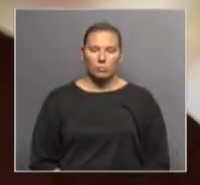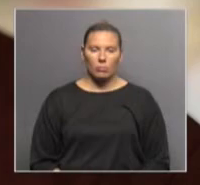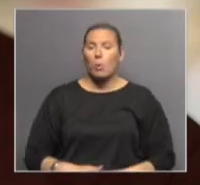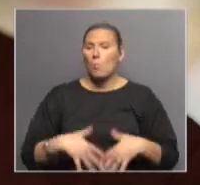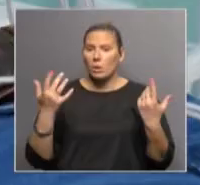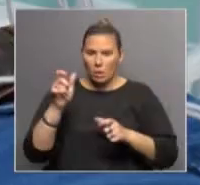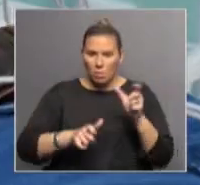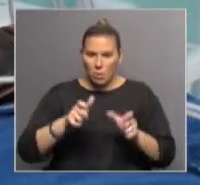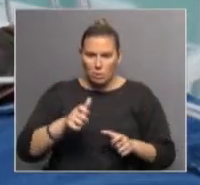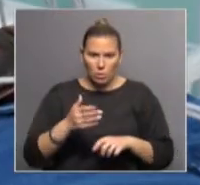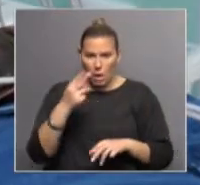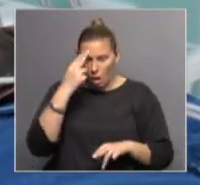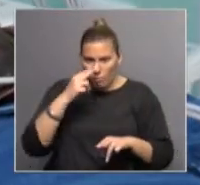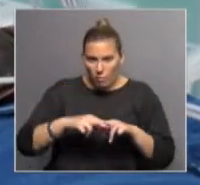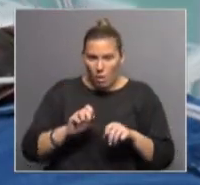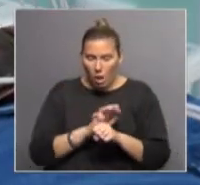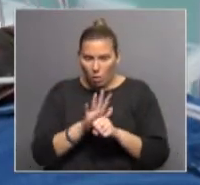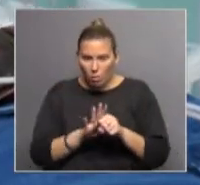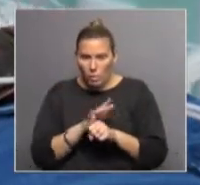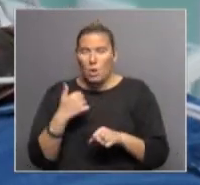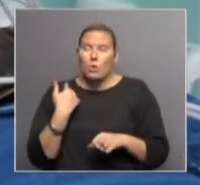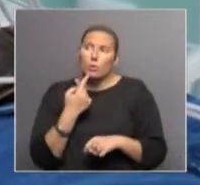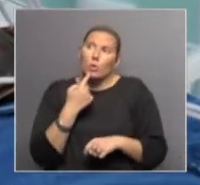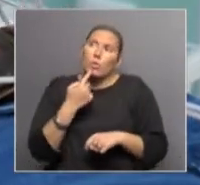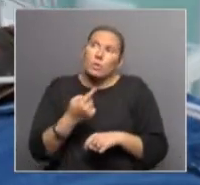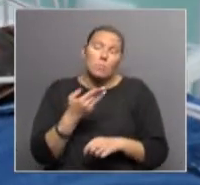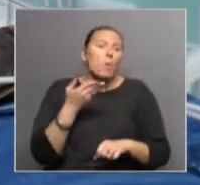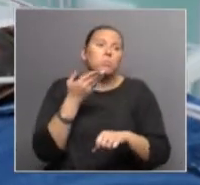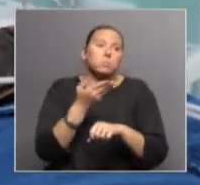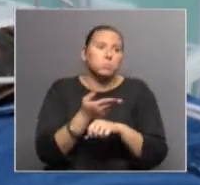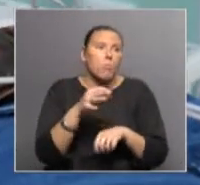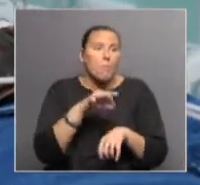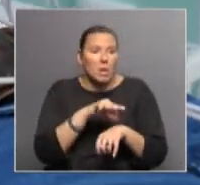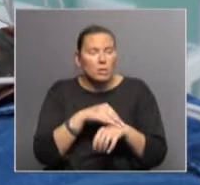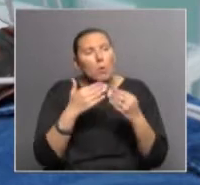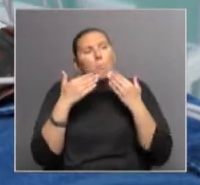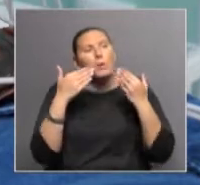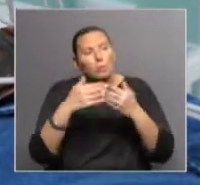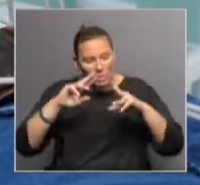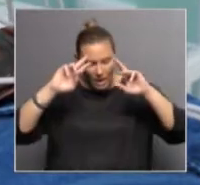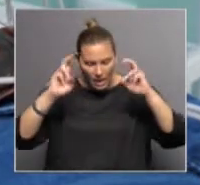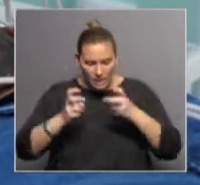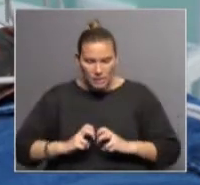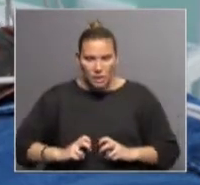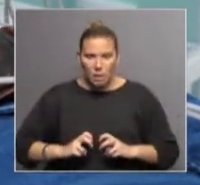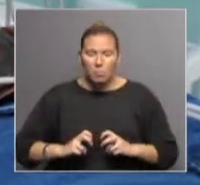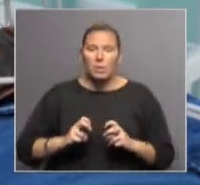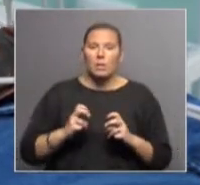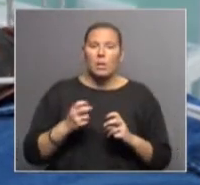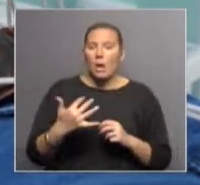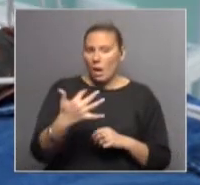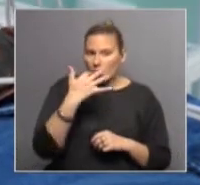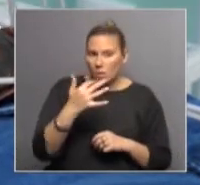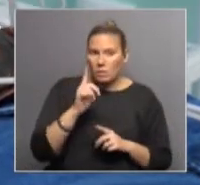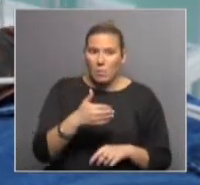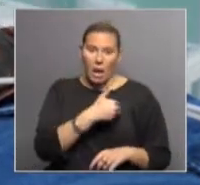Cualquier persona que haya tenido COVID, la sugerencia nuestra es que consulte al médico. El examen clínico, sobre todo en la anamnesis y el examen